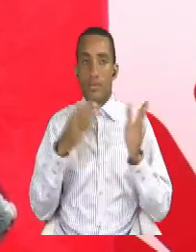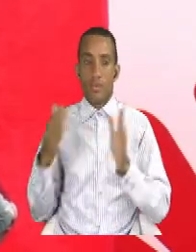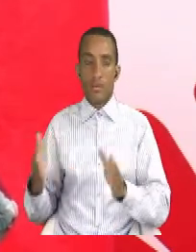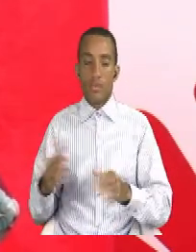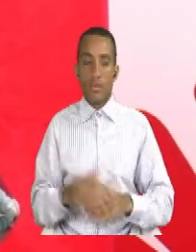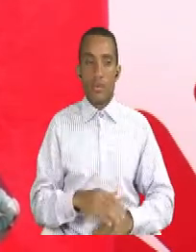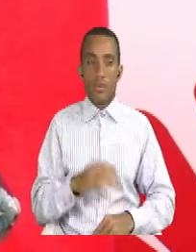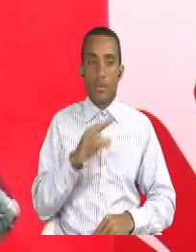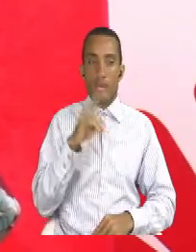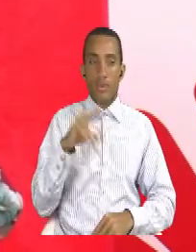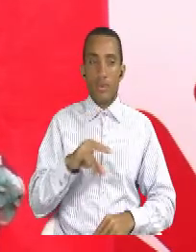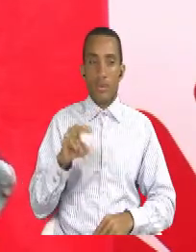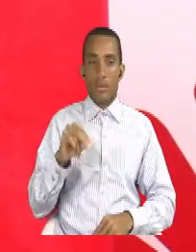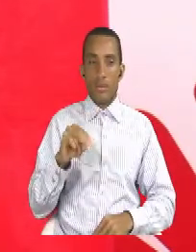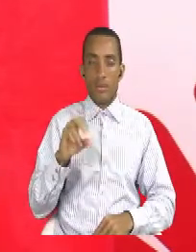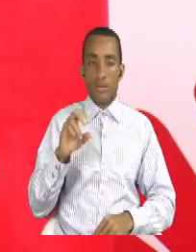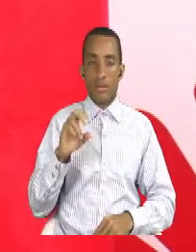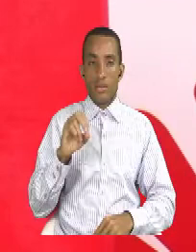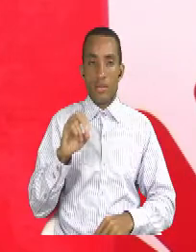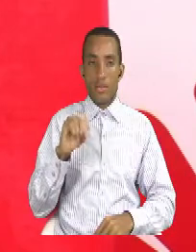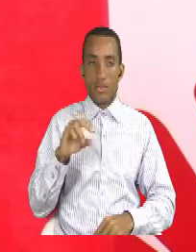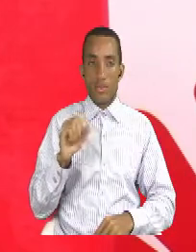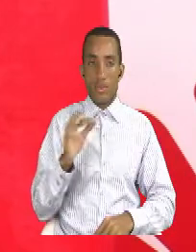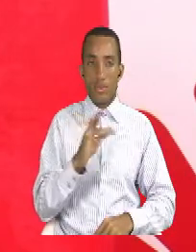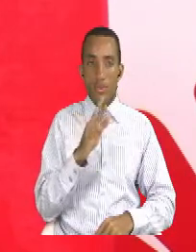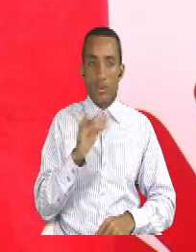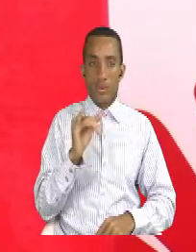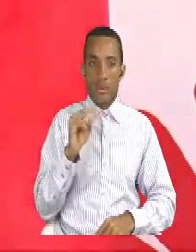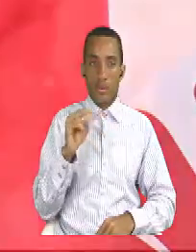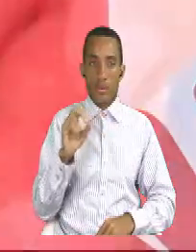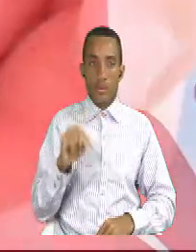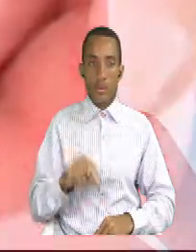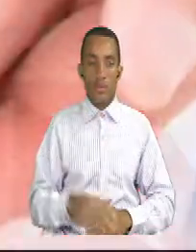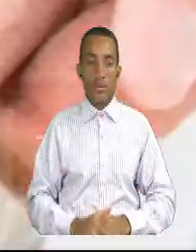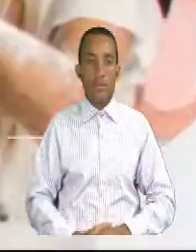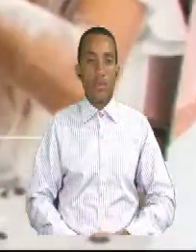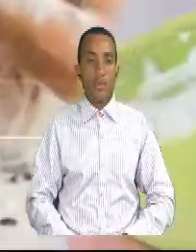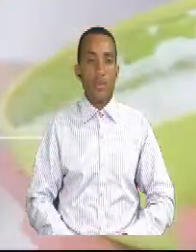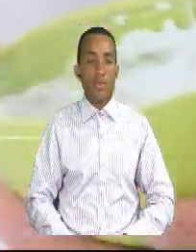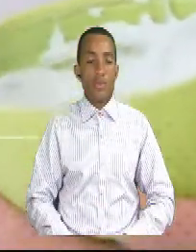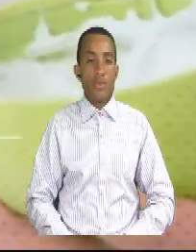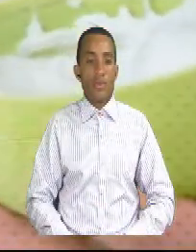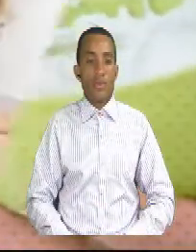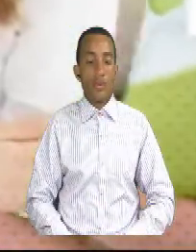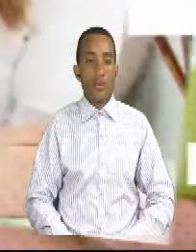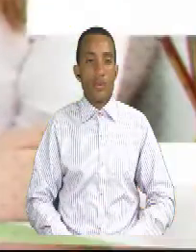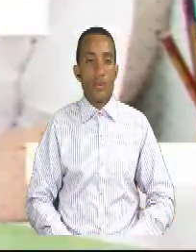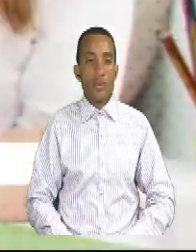Andrés Urán nos trae unos ejercicios para vernos bien chéveres.